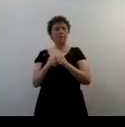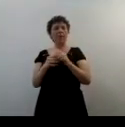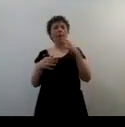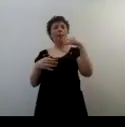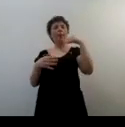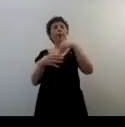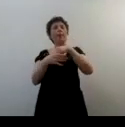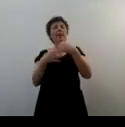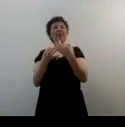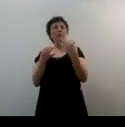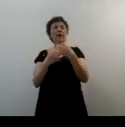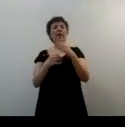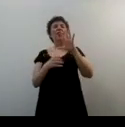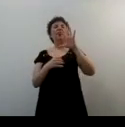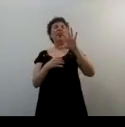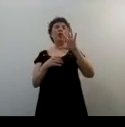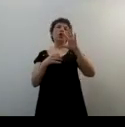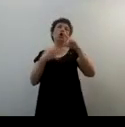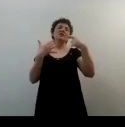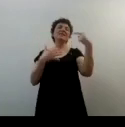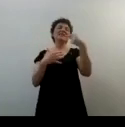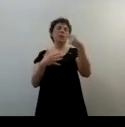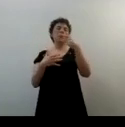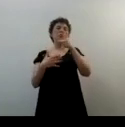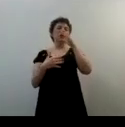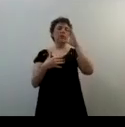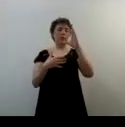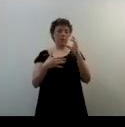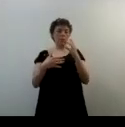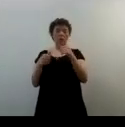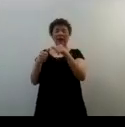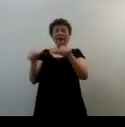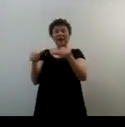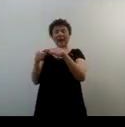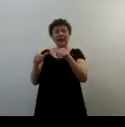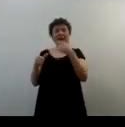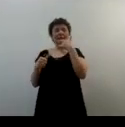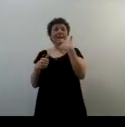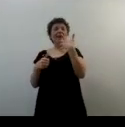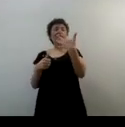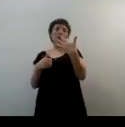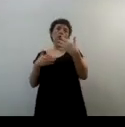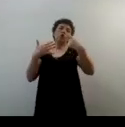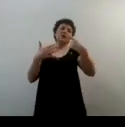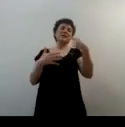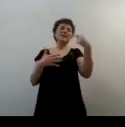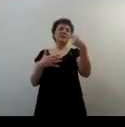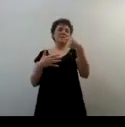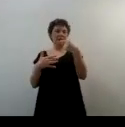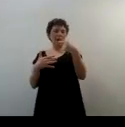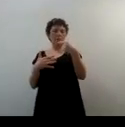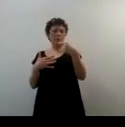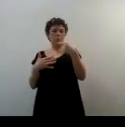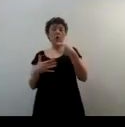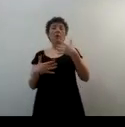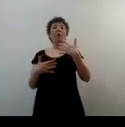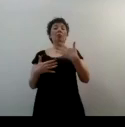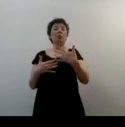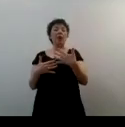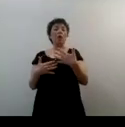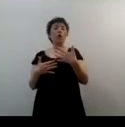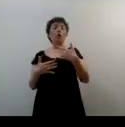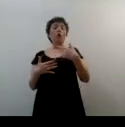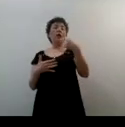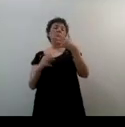son 5 o 6 gramos de carbohidrato, que te pone el etiquetado. Tiene 5 o 6 gramos de carbohidrato, de los cuales 5 o 6 gramos son